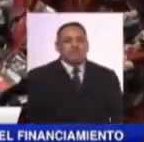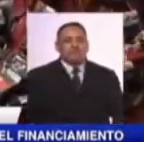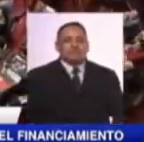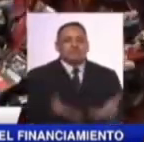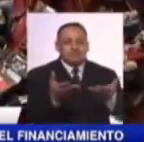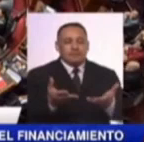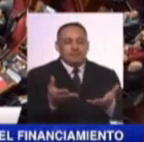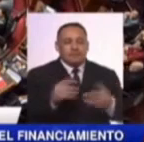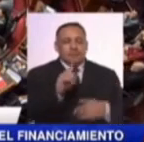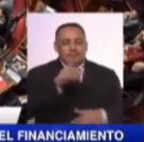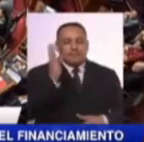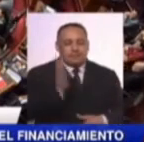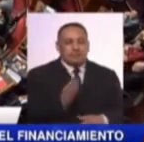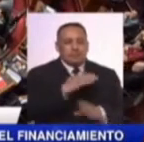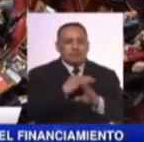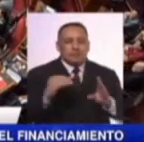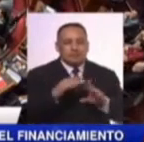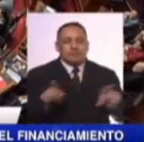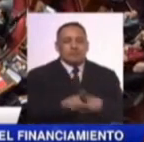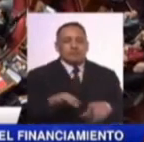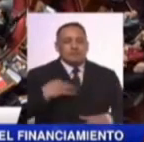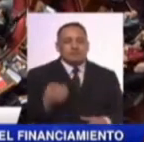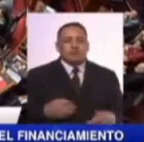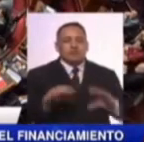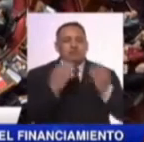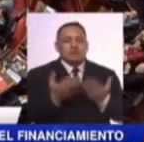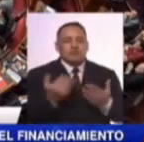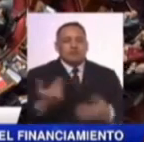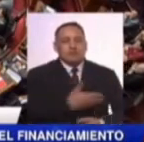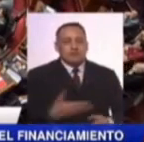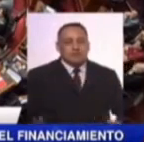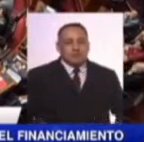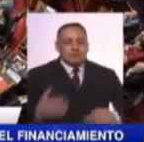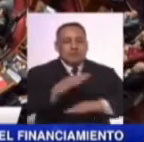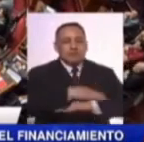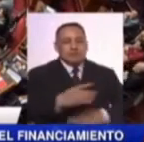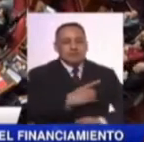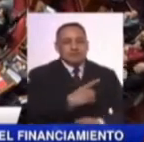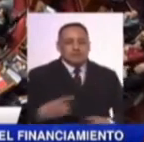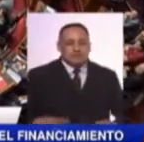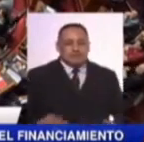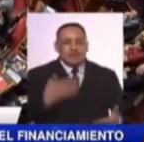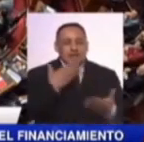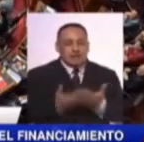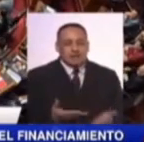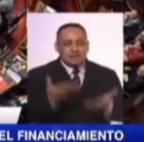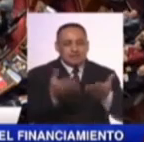lado, ¿no? O no sabemos, en realidad, en este momento si hubo unas coordinaciones. Pero